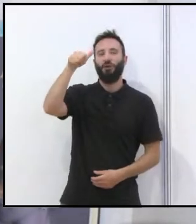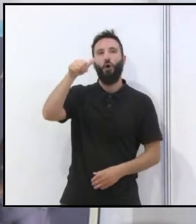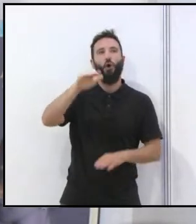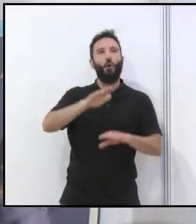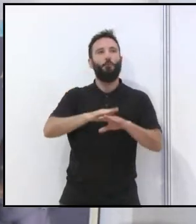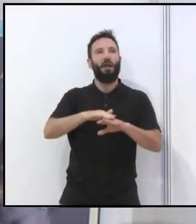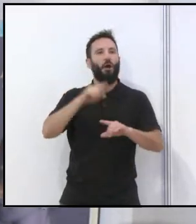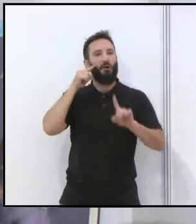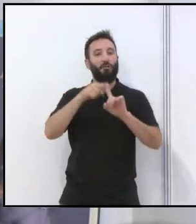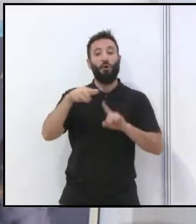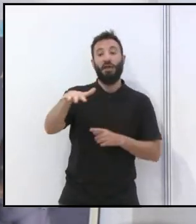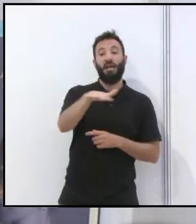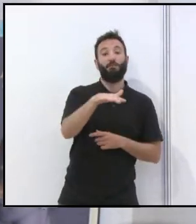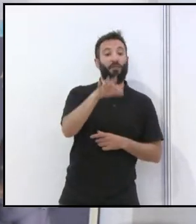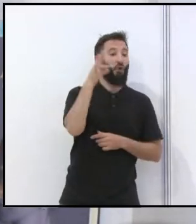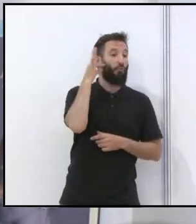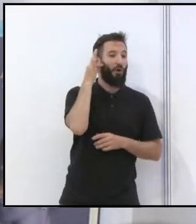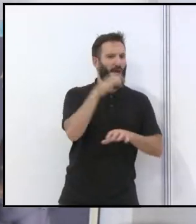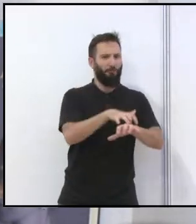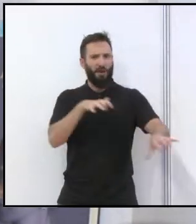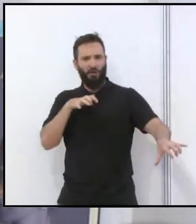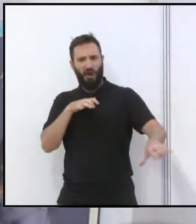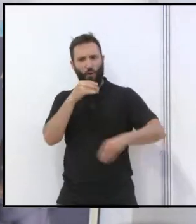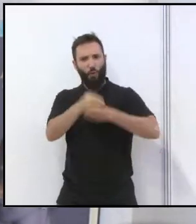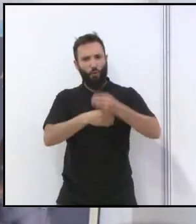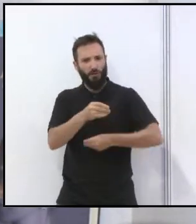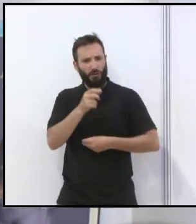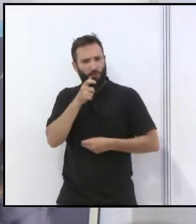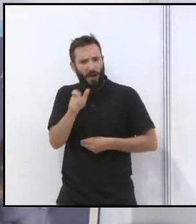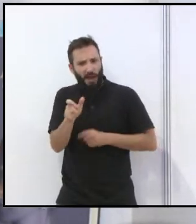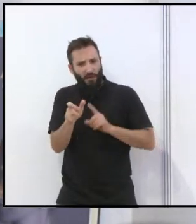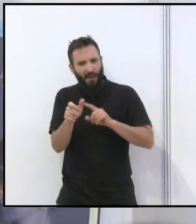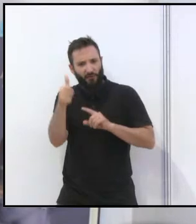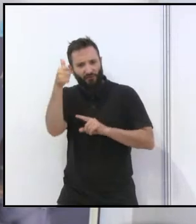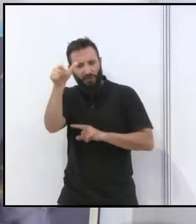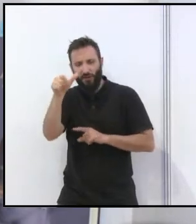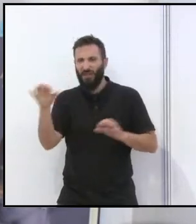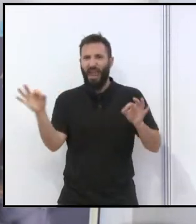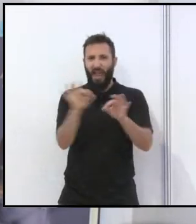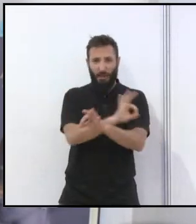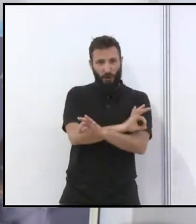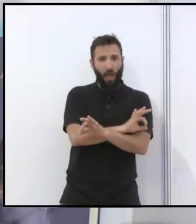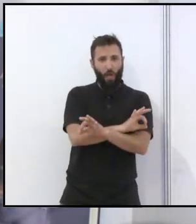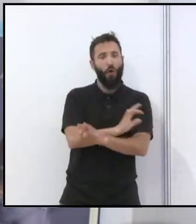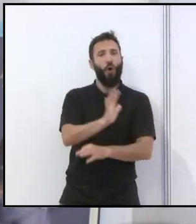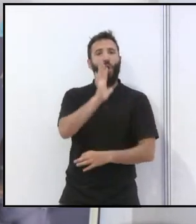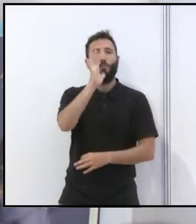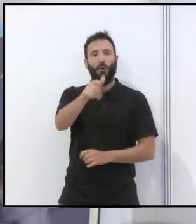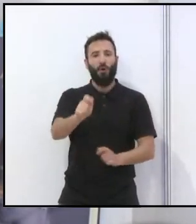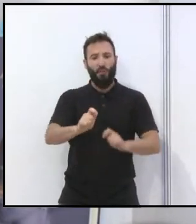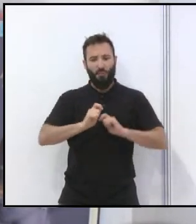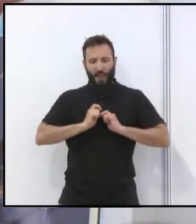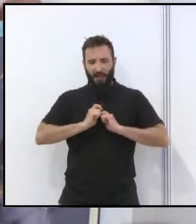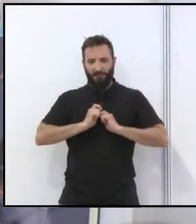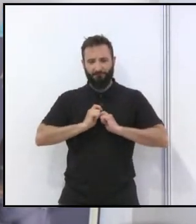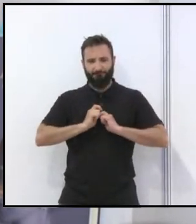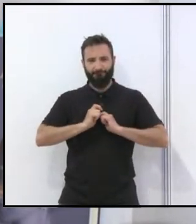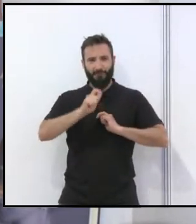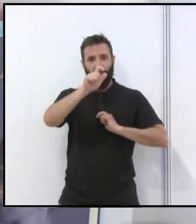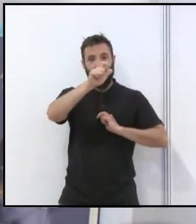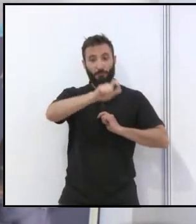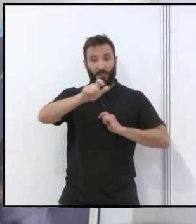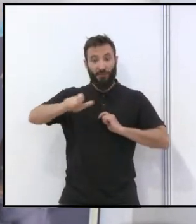el genérico masculino en espacios donde la mayoría son mujeres, es equivocado, porque lo único que consigue es invisibilizar a quienes